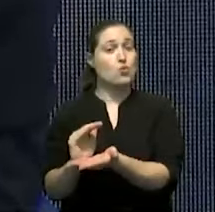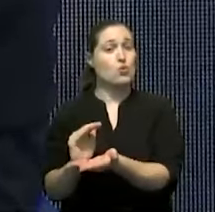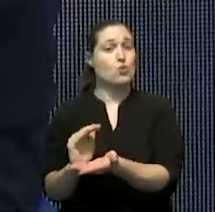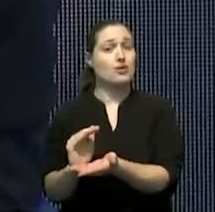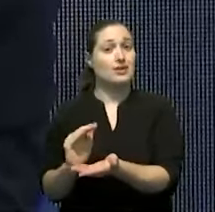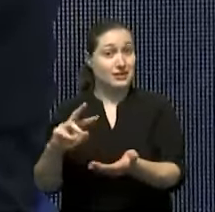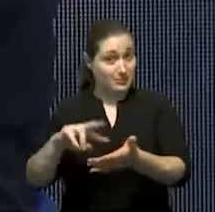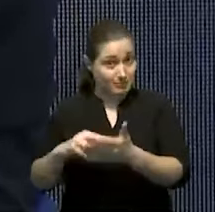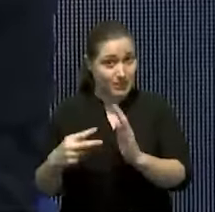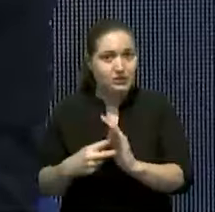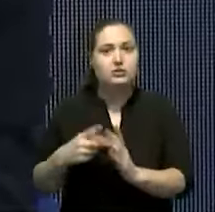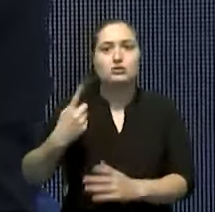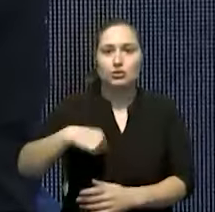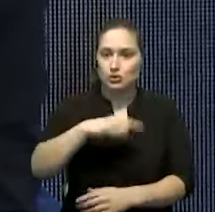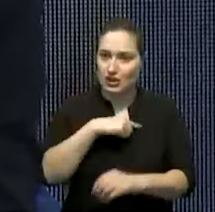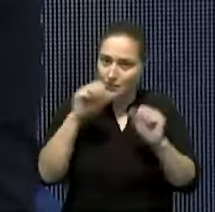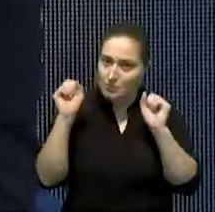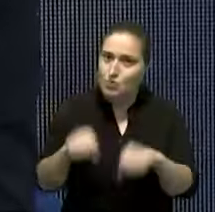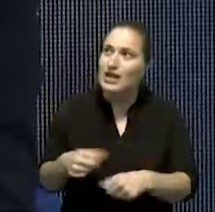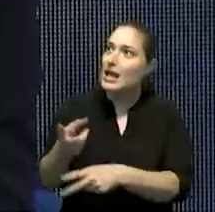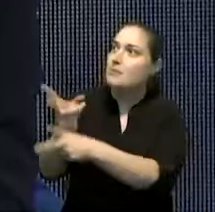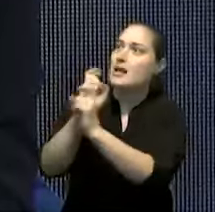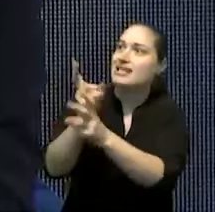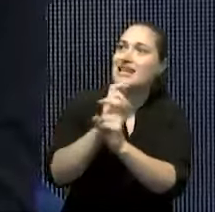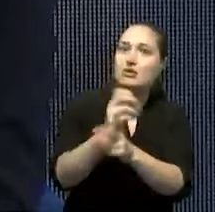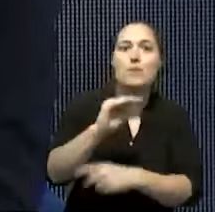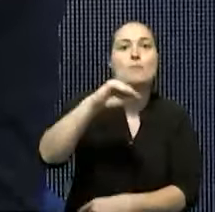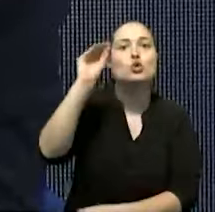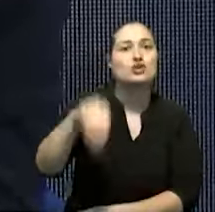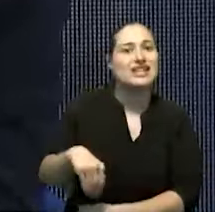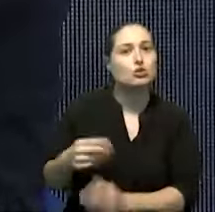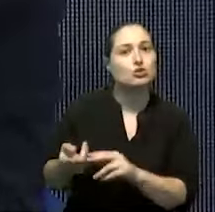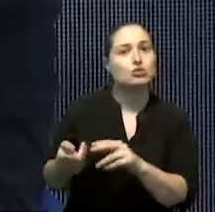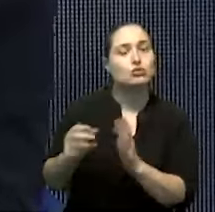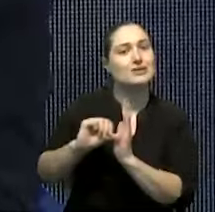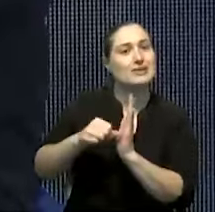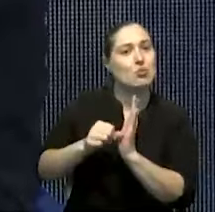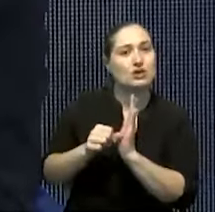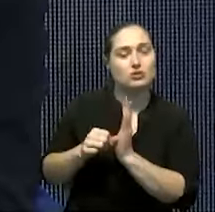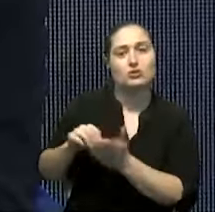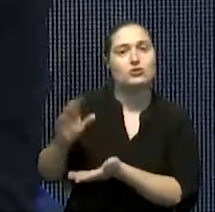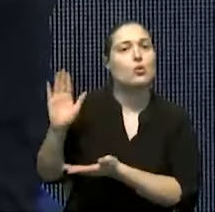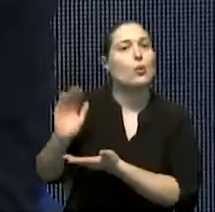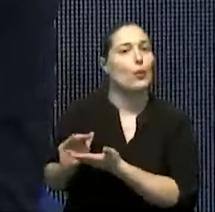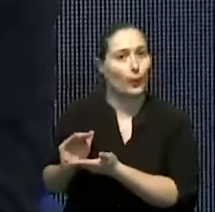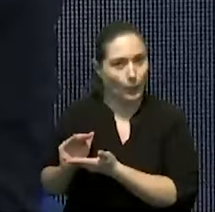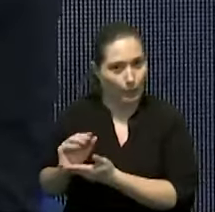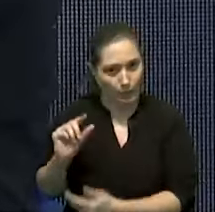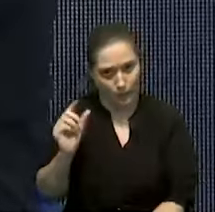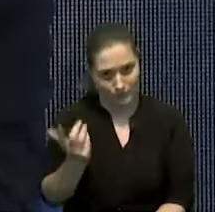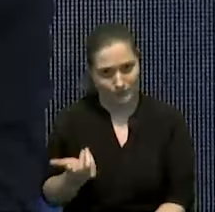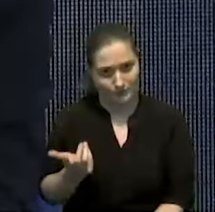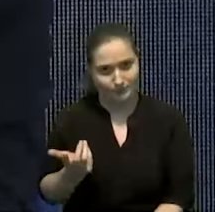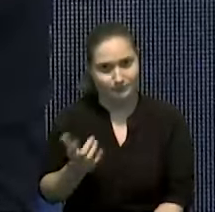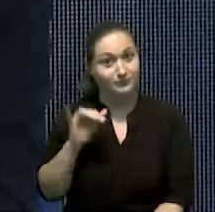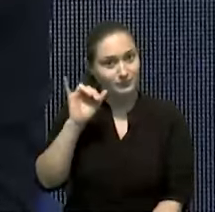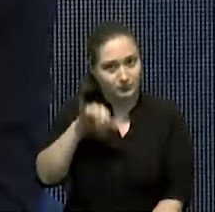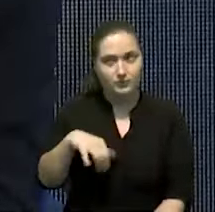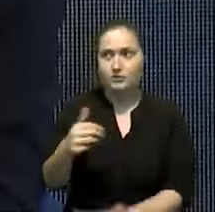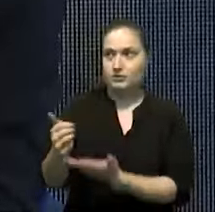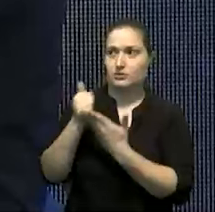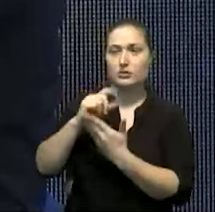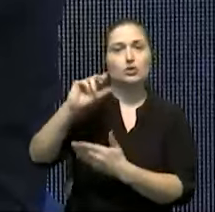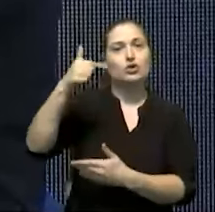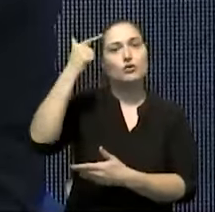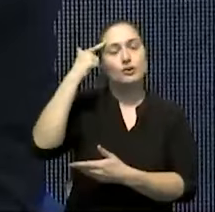a poder tomar prestado a menor tasa de interés disminuyendo también el costo financiero del gobierno y eso también se va a traducir ucir también